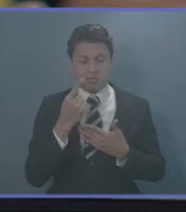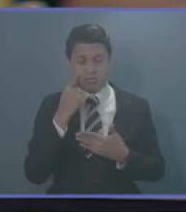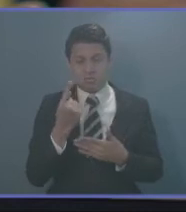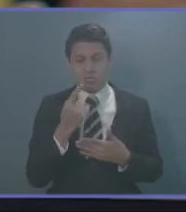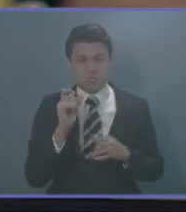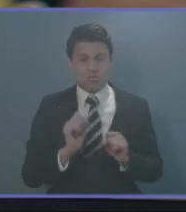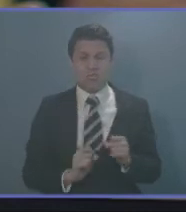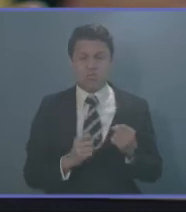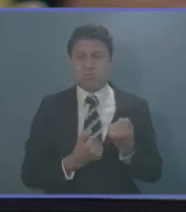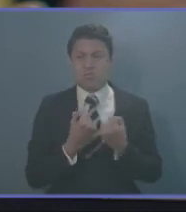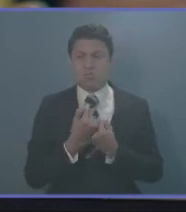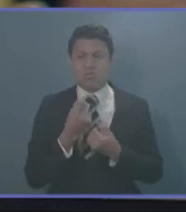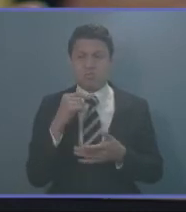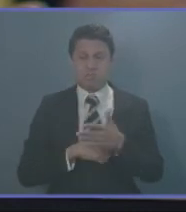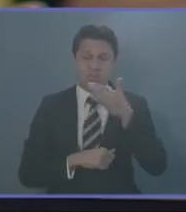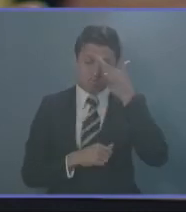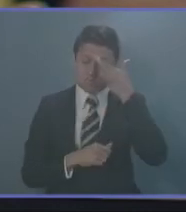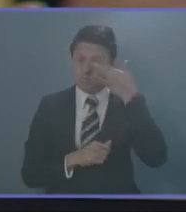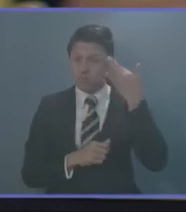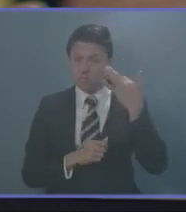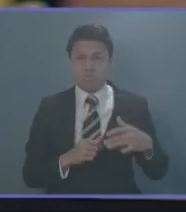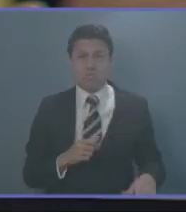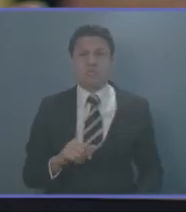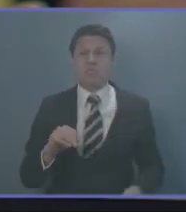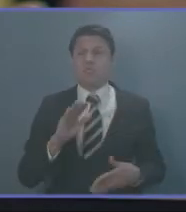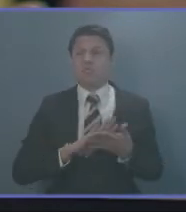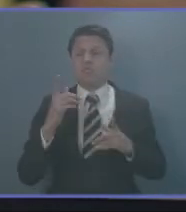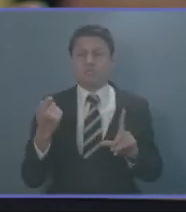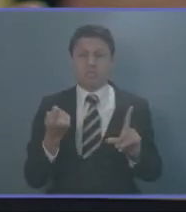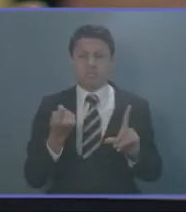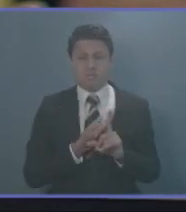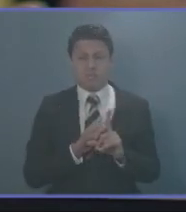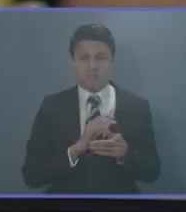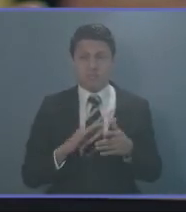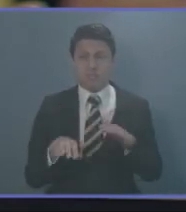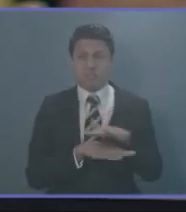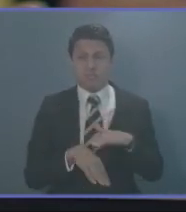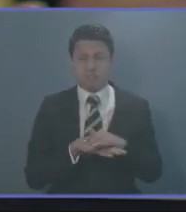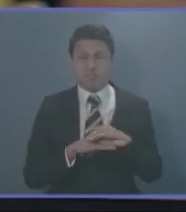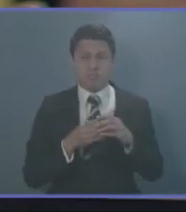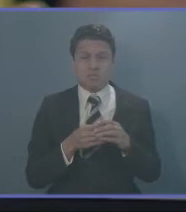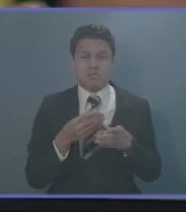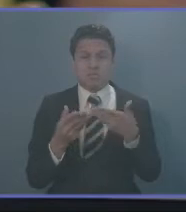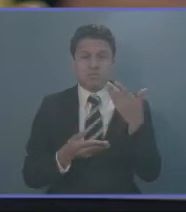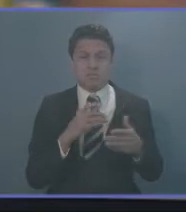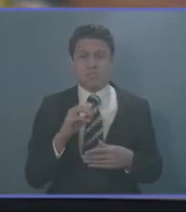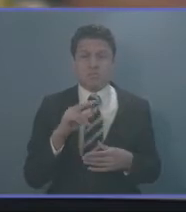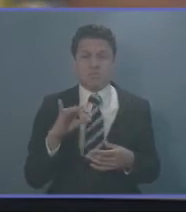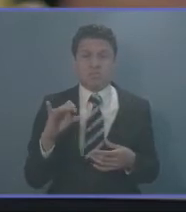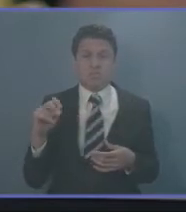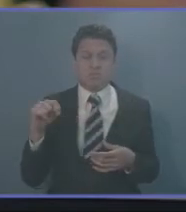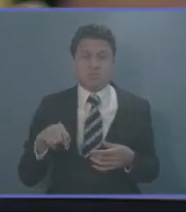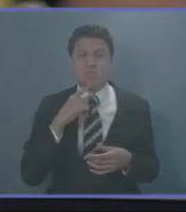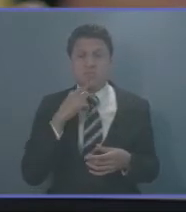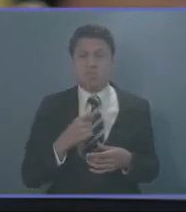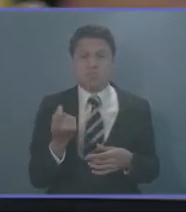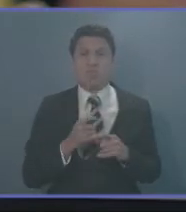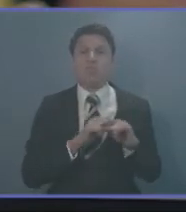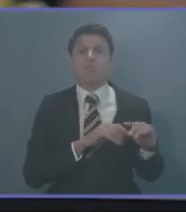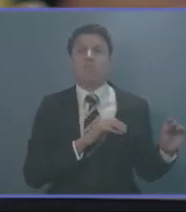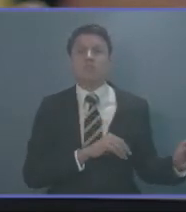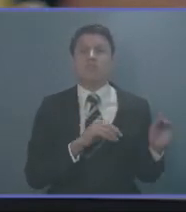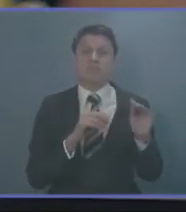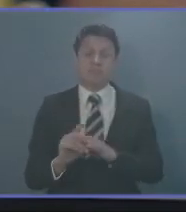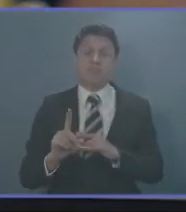capacidad contributiva, la multa aplicable será de medio salario mínimo del sector comercio y servicios. Esta sanción será aplicable